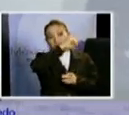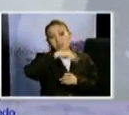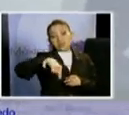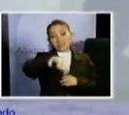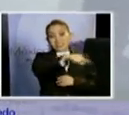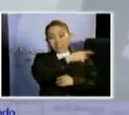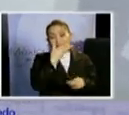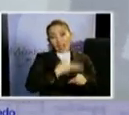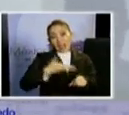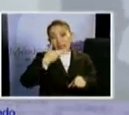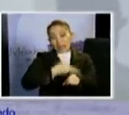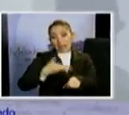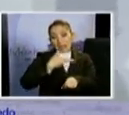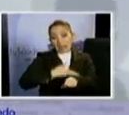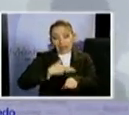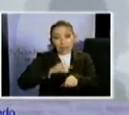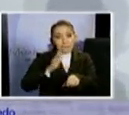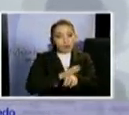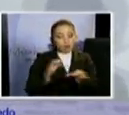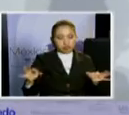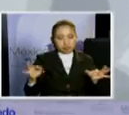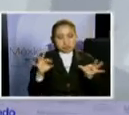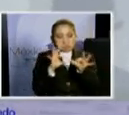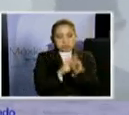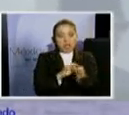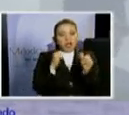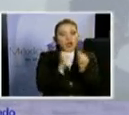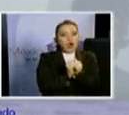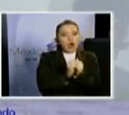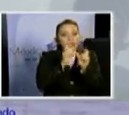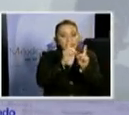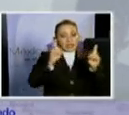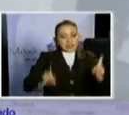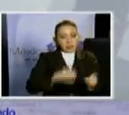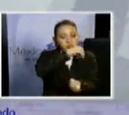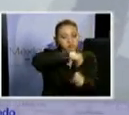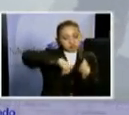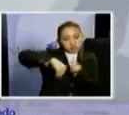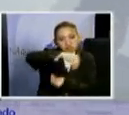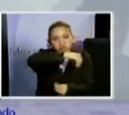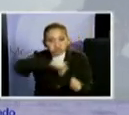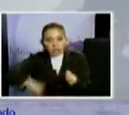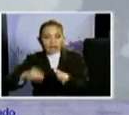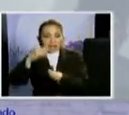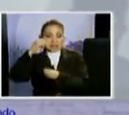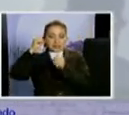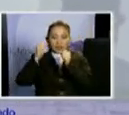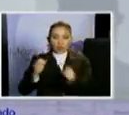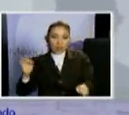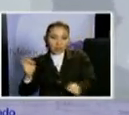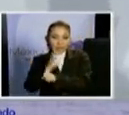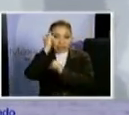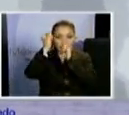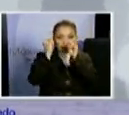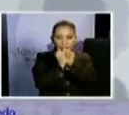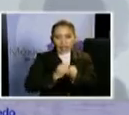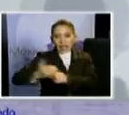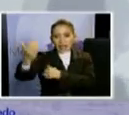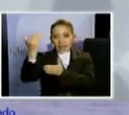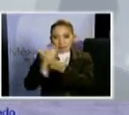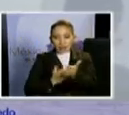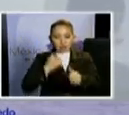naturaleza, por estar estrechamente vinculado con el desarrollo sostenible, la seguridad internacional y la reducción